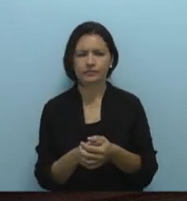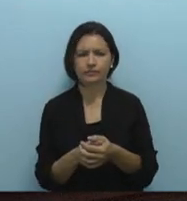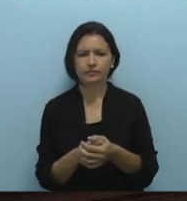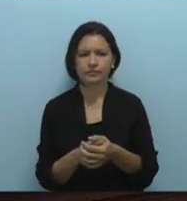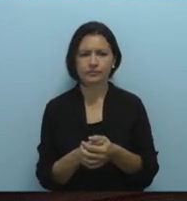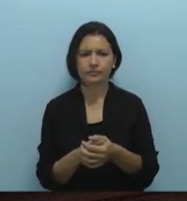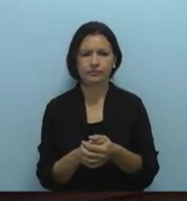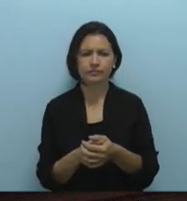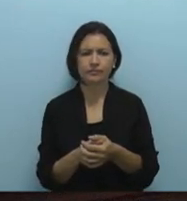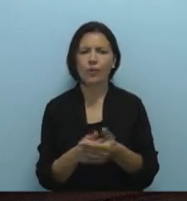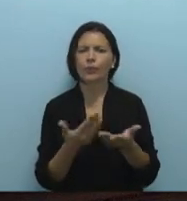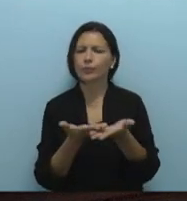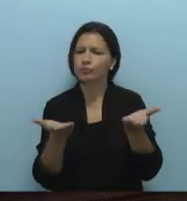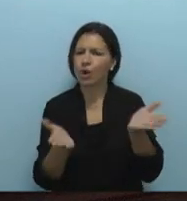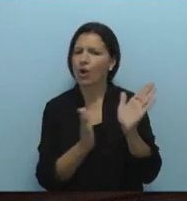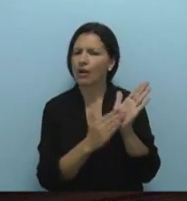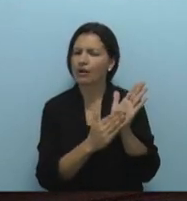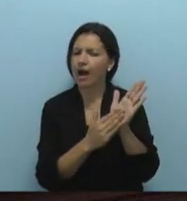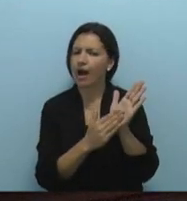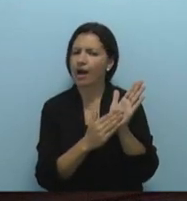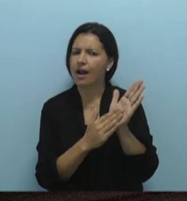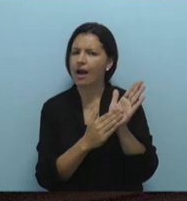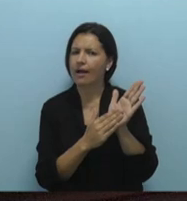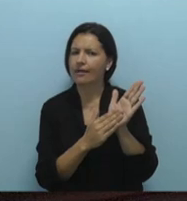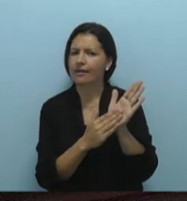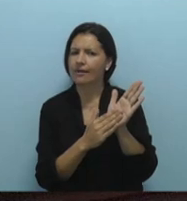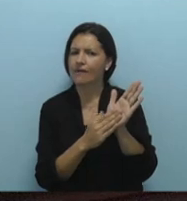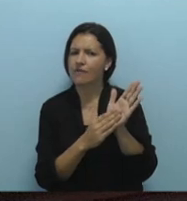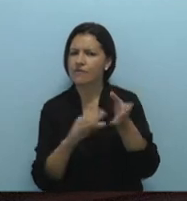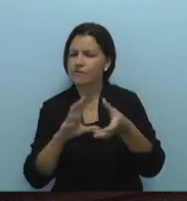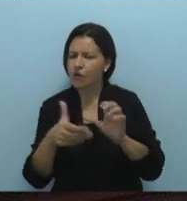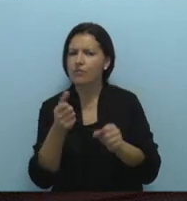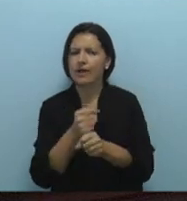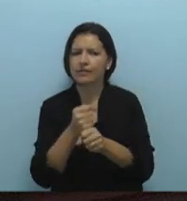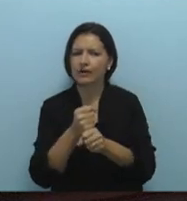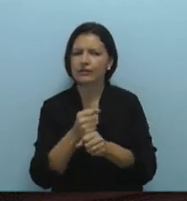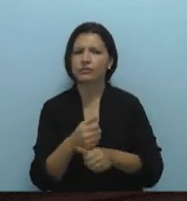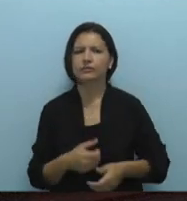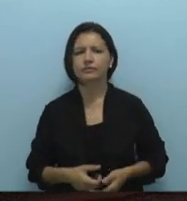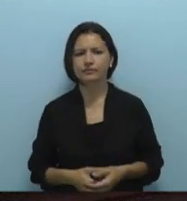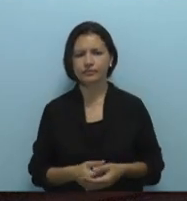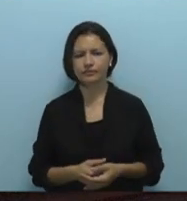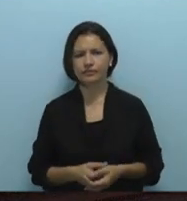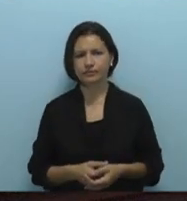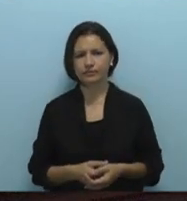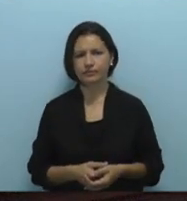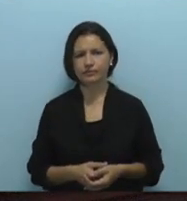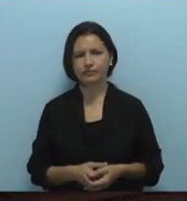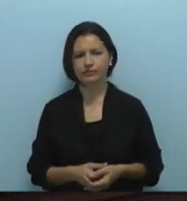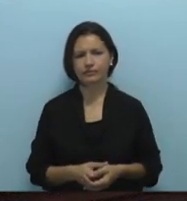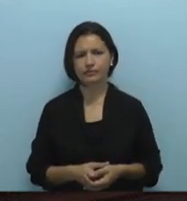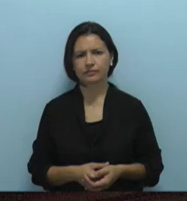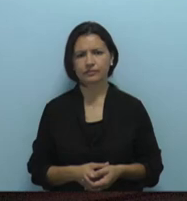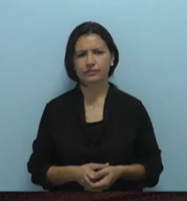vayan a buscar trabajo, un empleo, tanto en el ámbito privado como en el público? Pero también esas horas de voluntariado que